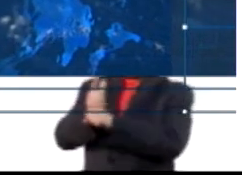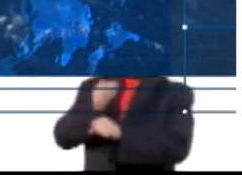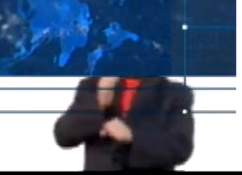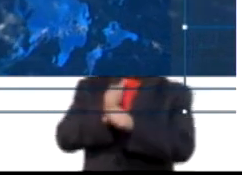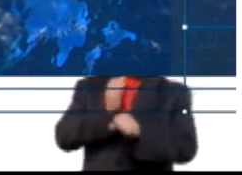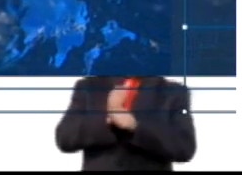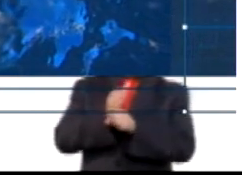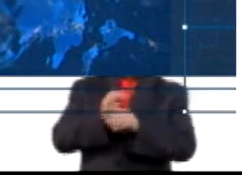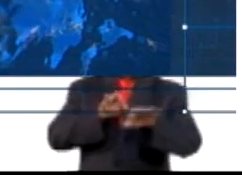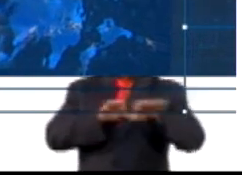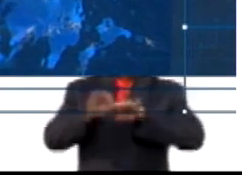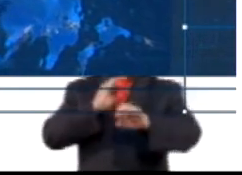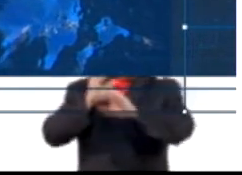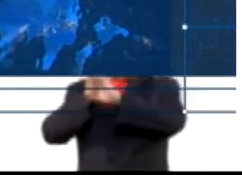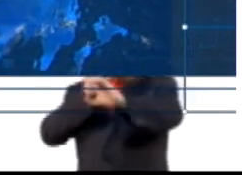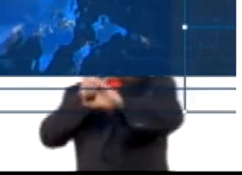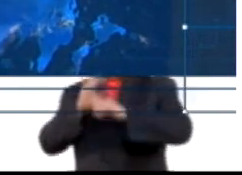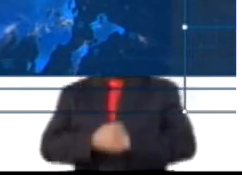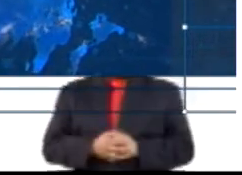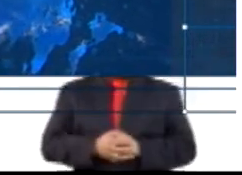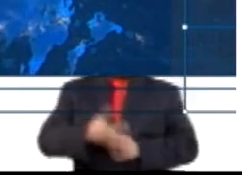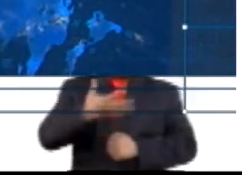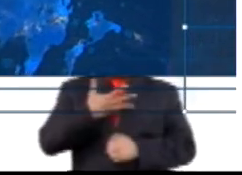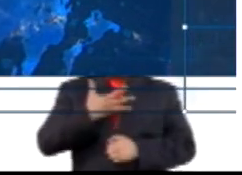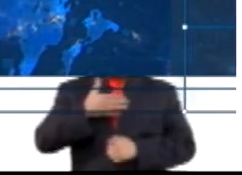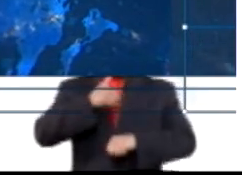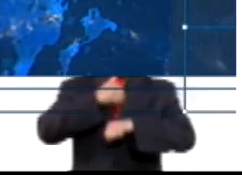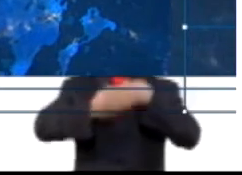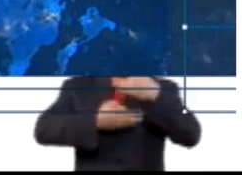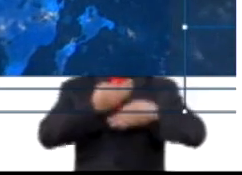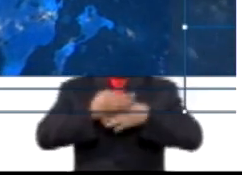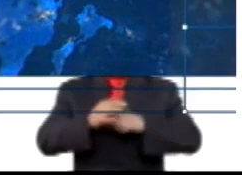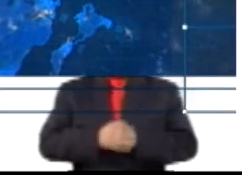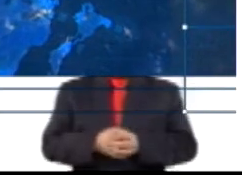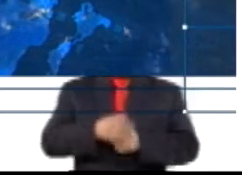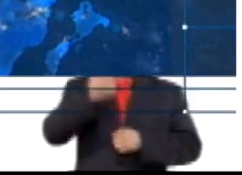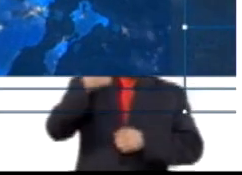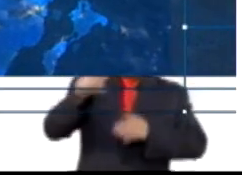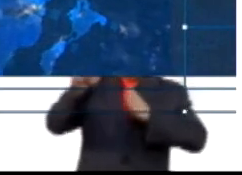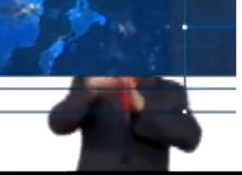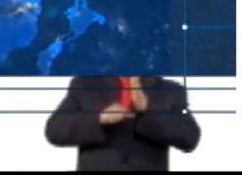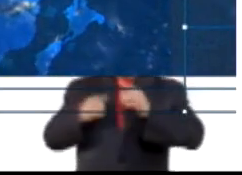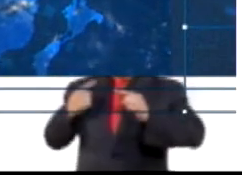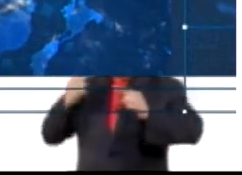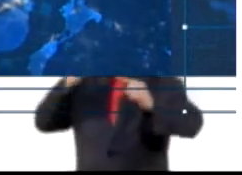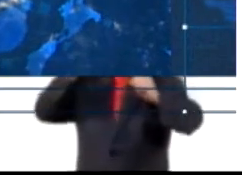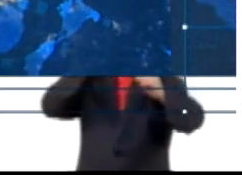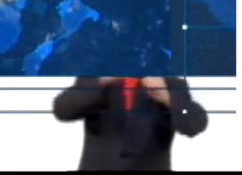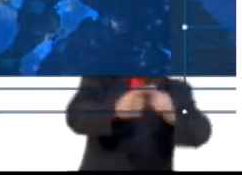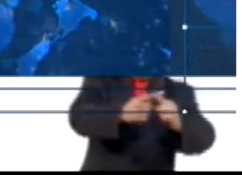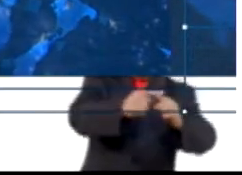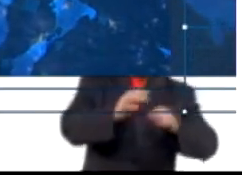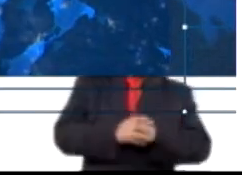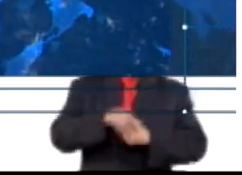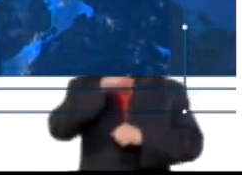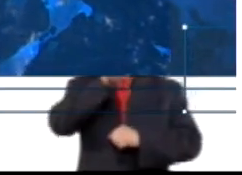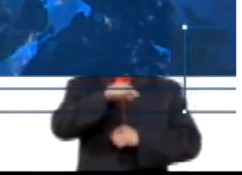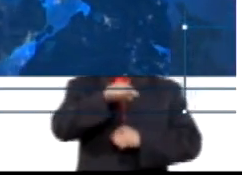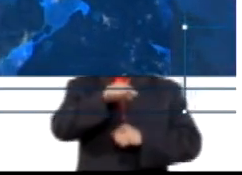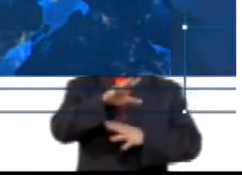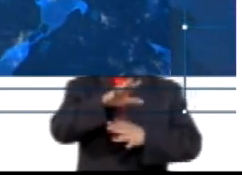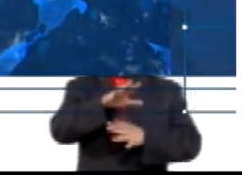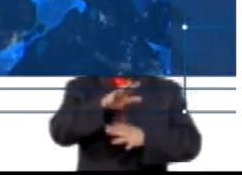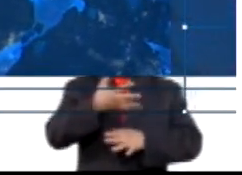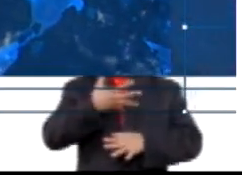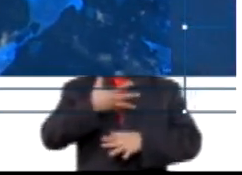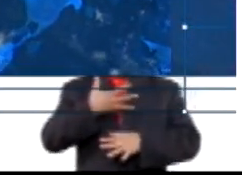recorridos más rápidos, que un tren pase cada 90 segundos en las estaciones e incrementar en 30% la capacidad